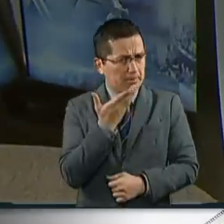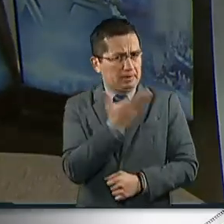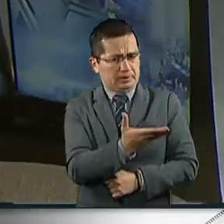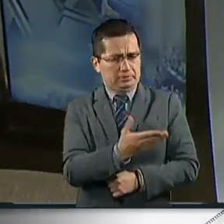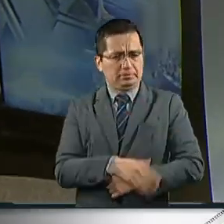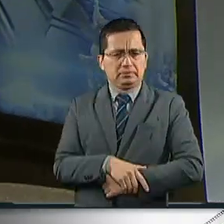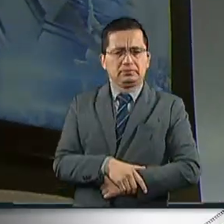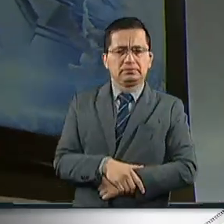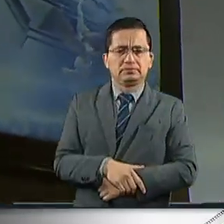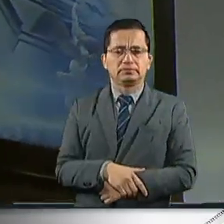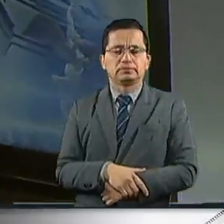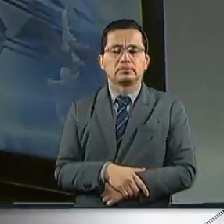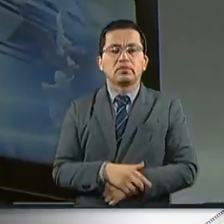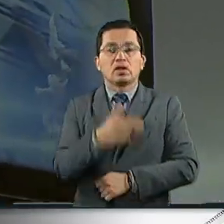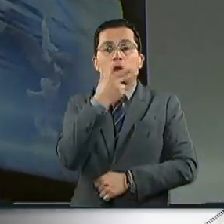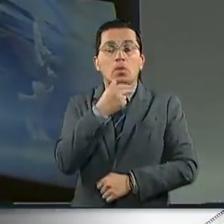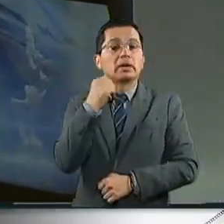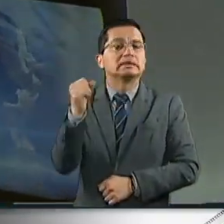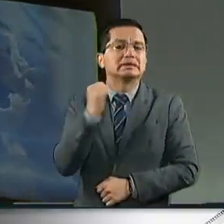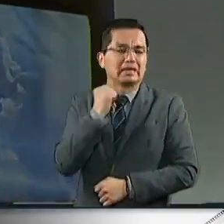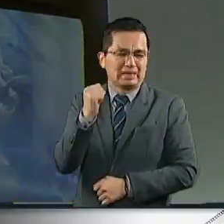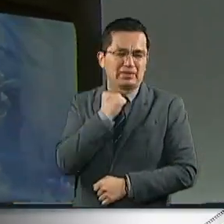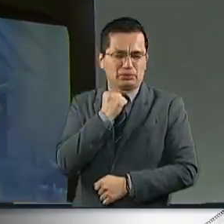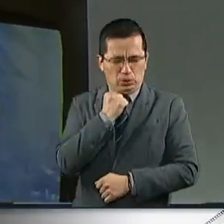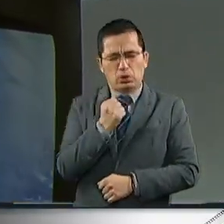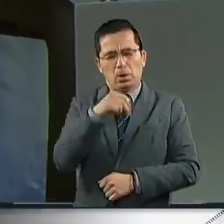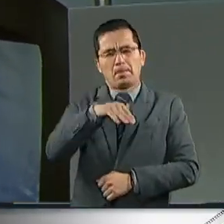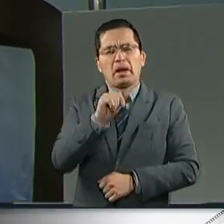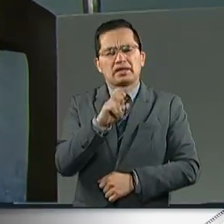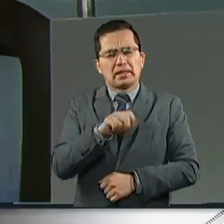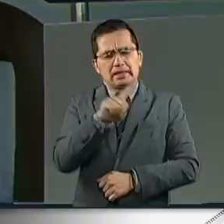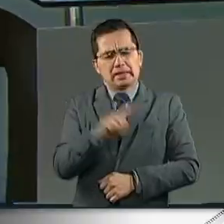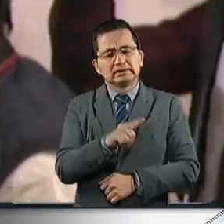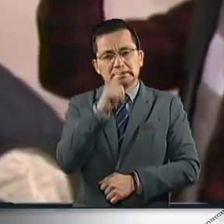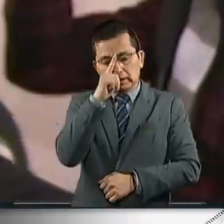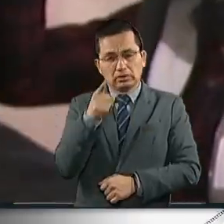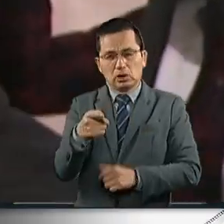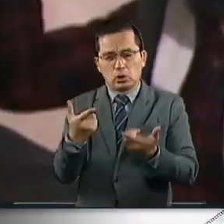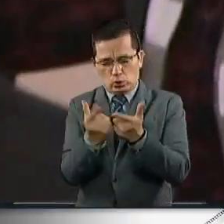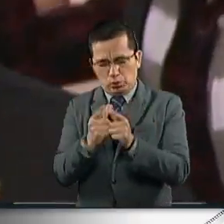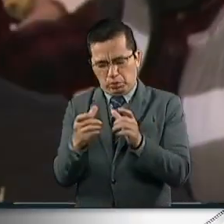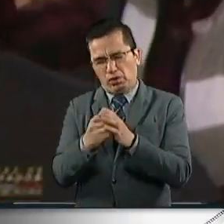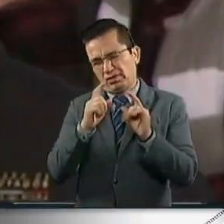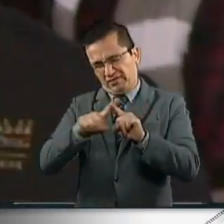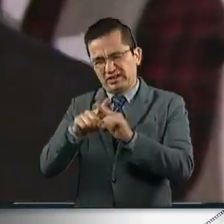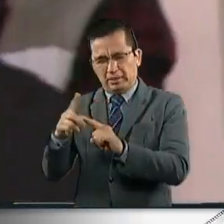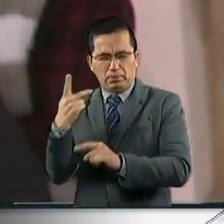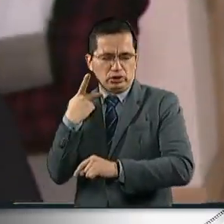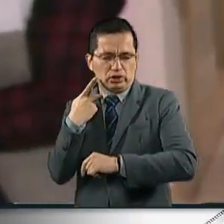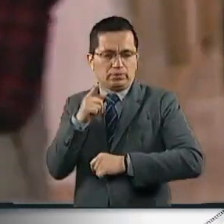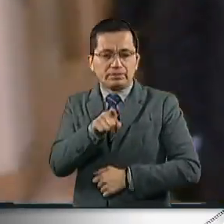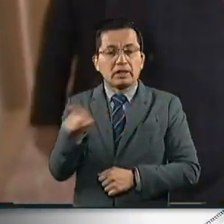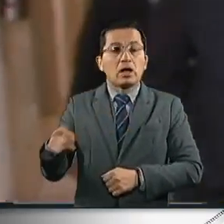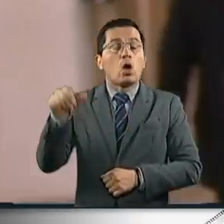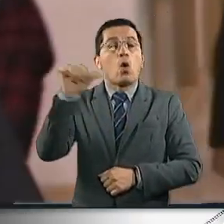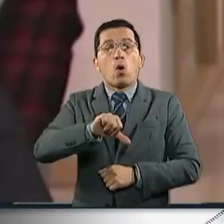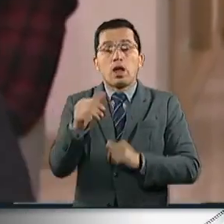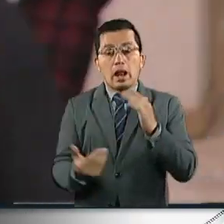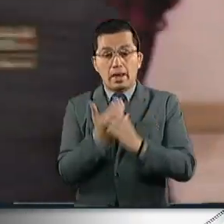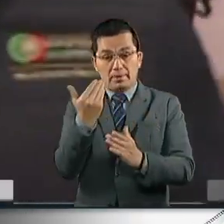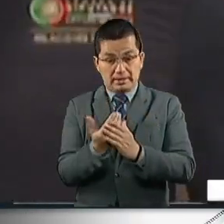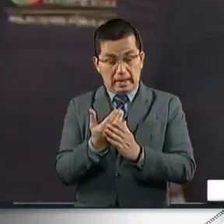el senador del grupo plural Germán Martínez acudió la mañana de este jueves a la secretaría general de la cámara de diputados para presentar